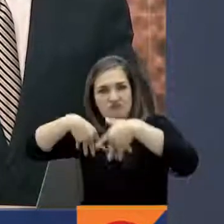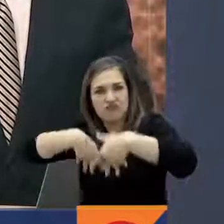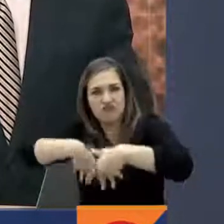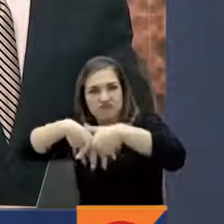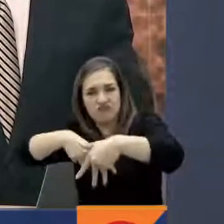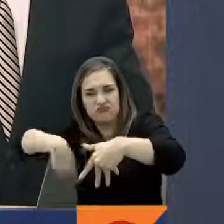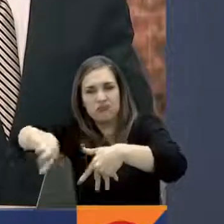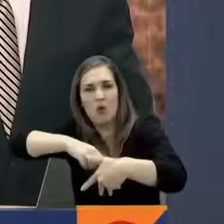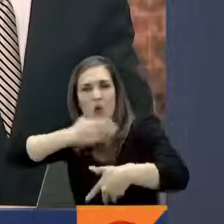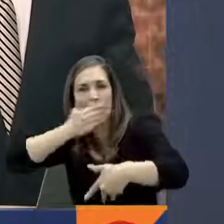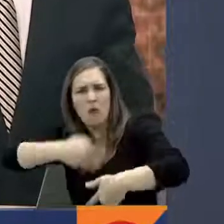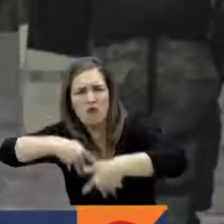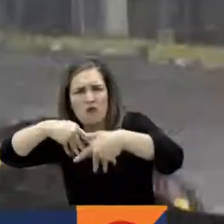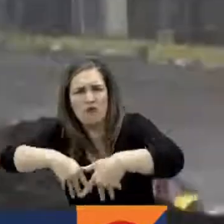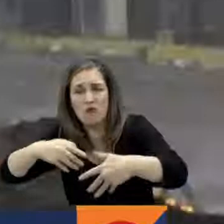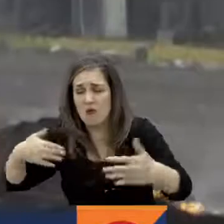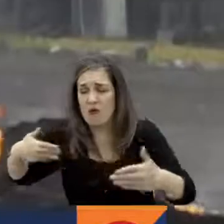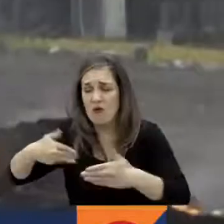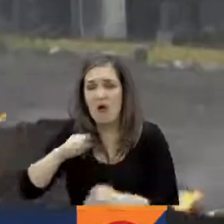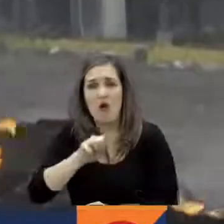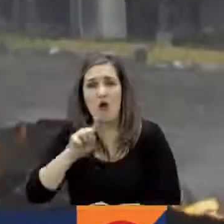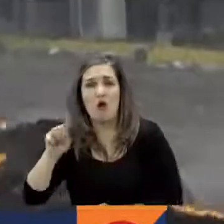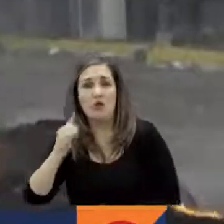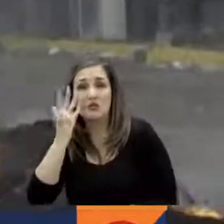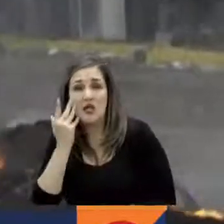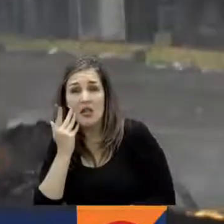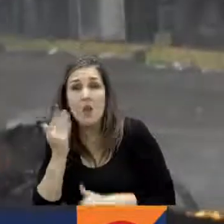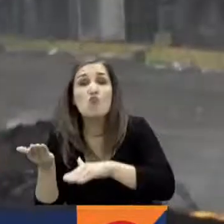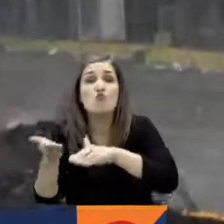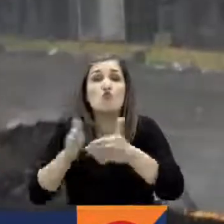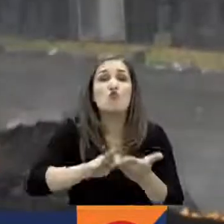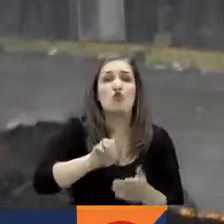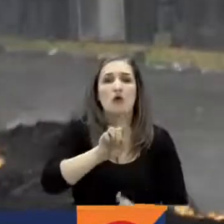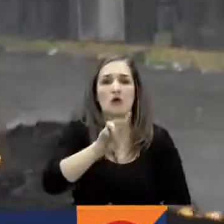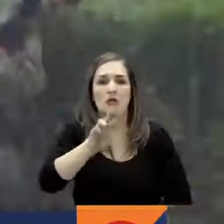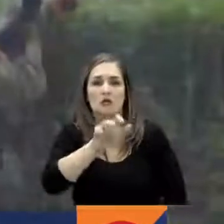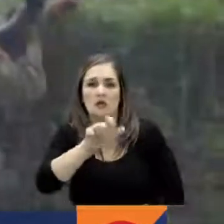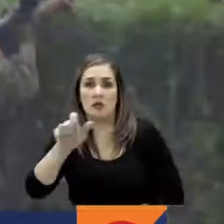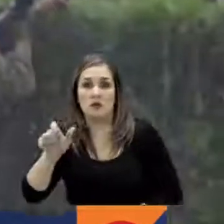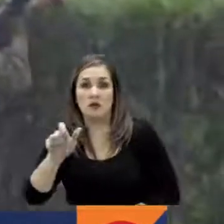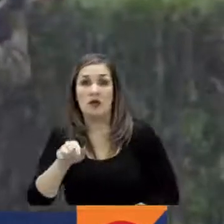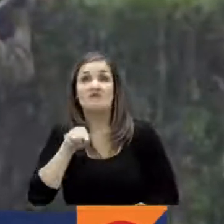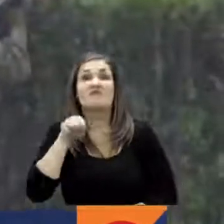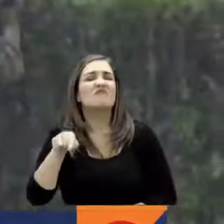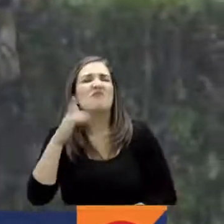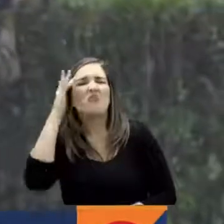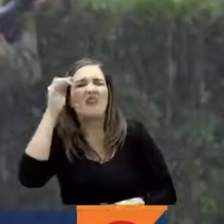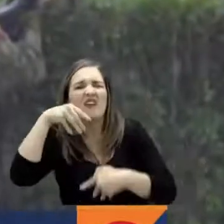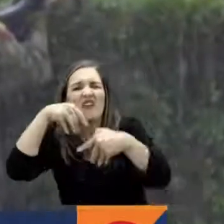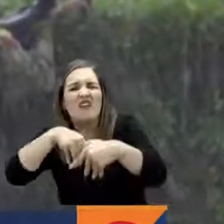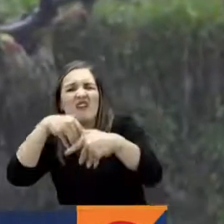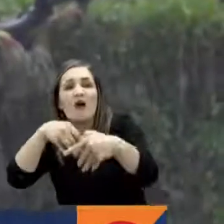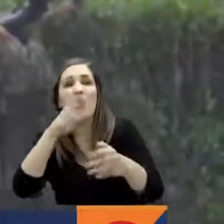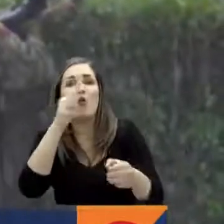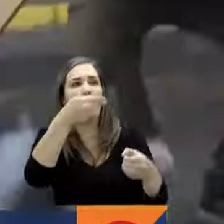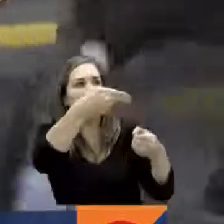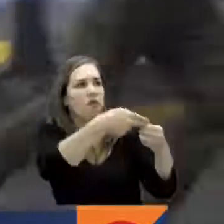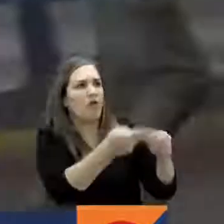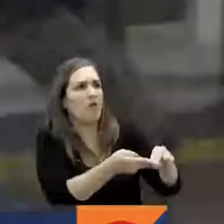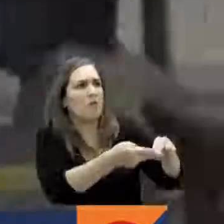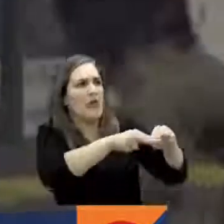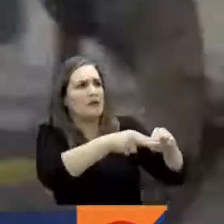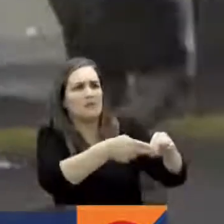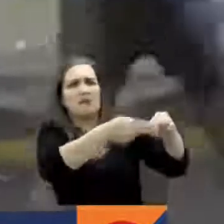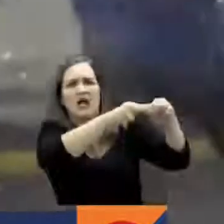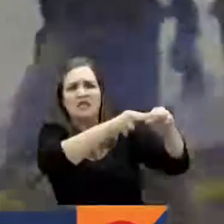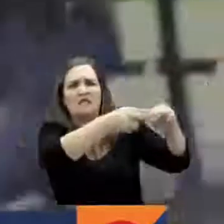las principales ciudades de Ecuador. La oposición al alza de precios de combustibles ha estado marcada en las últimas horas por los choques